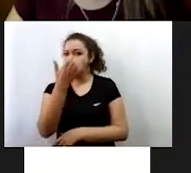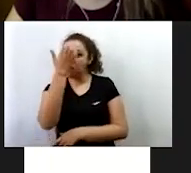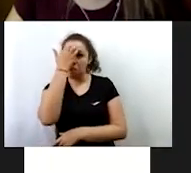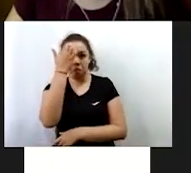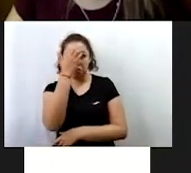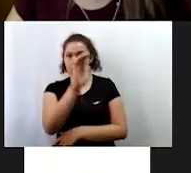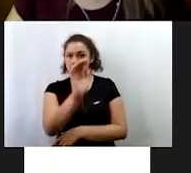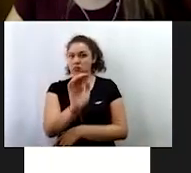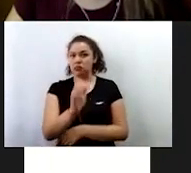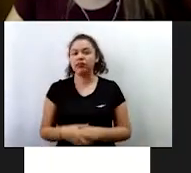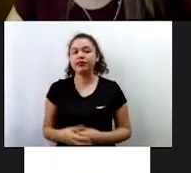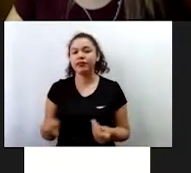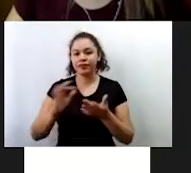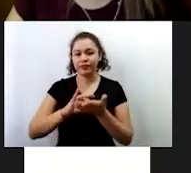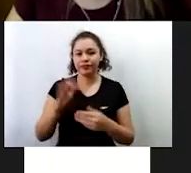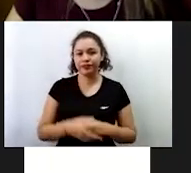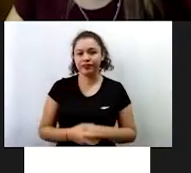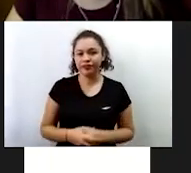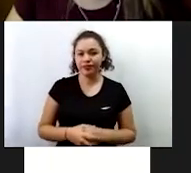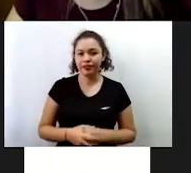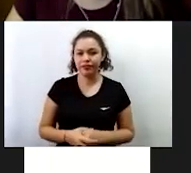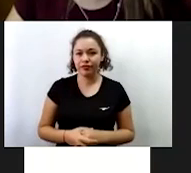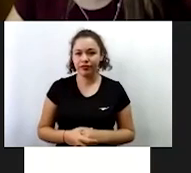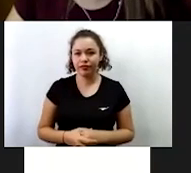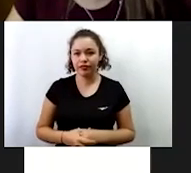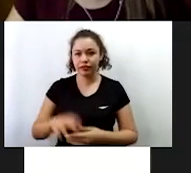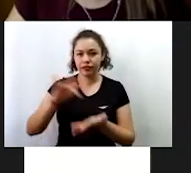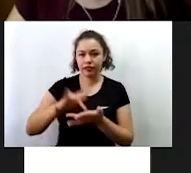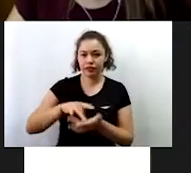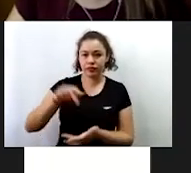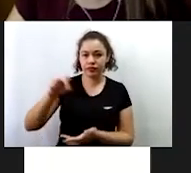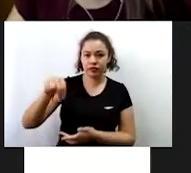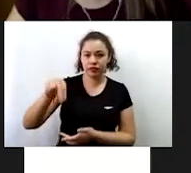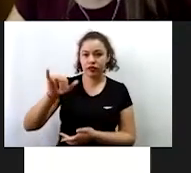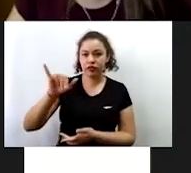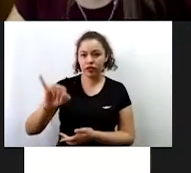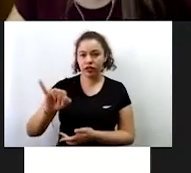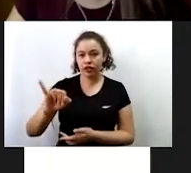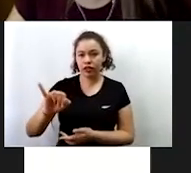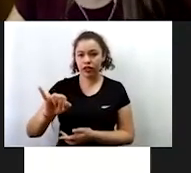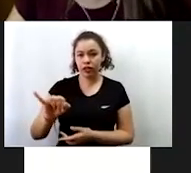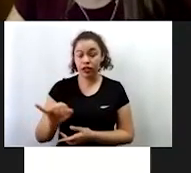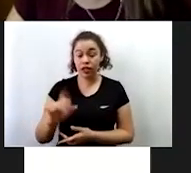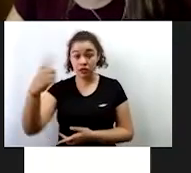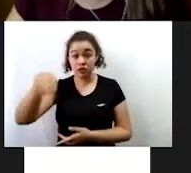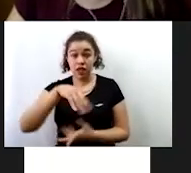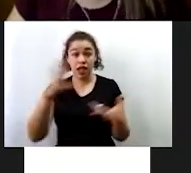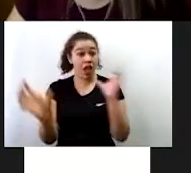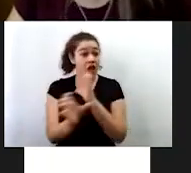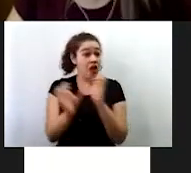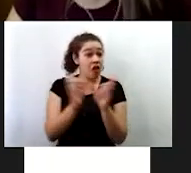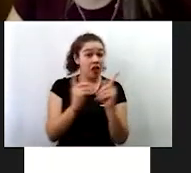eso. Gracias. Gracias, Nuri. Sí, así estén en cualquier cosa, así en